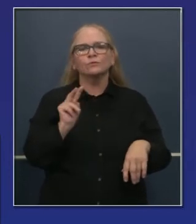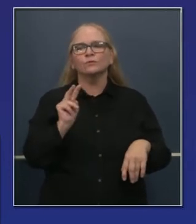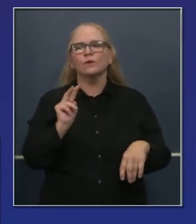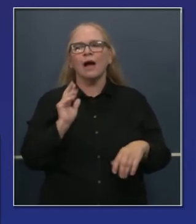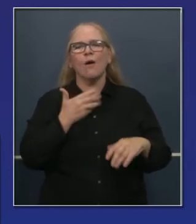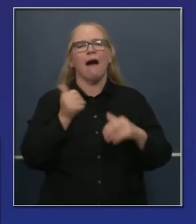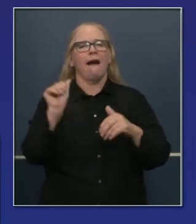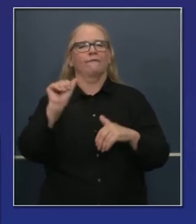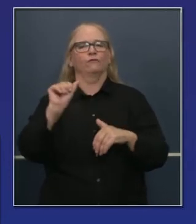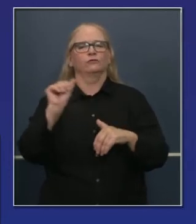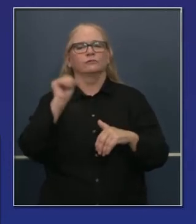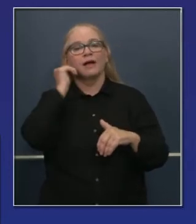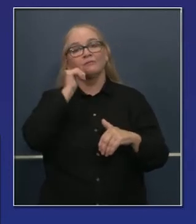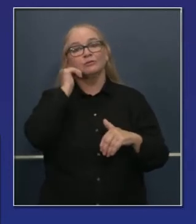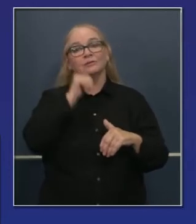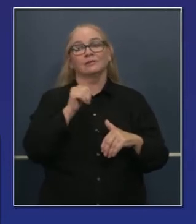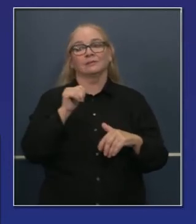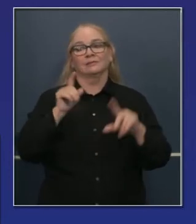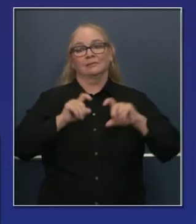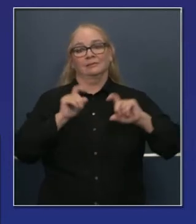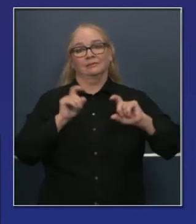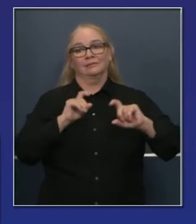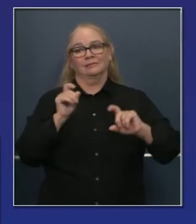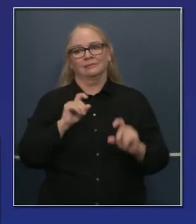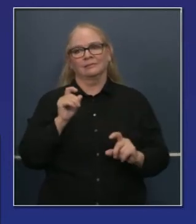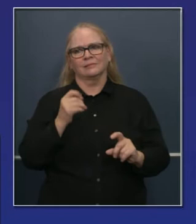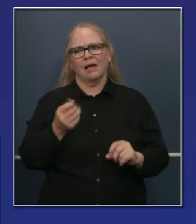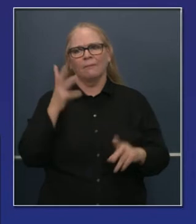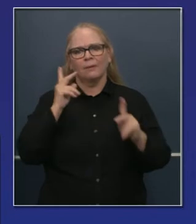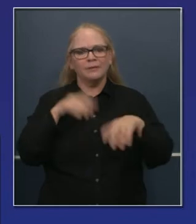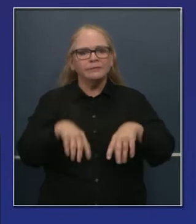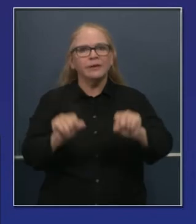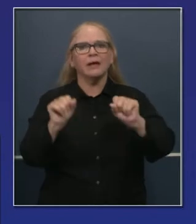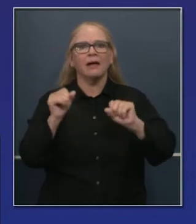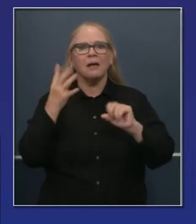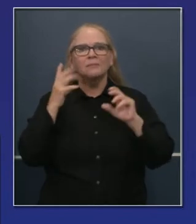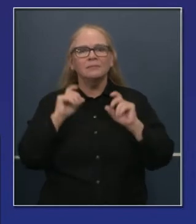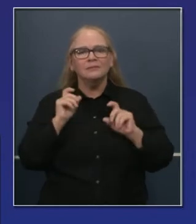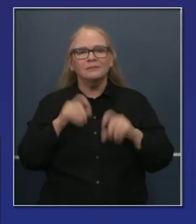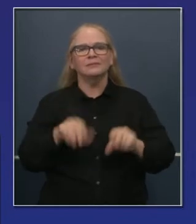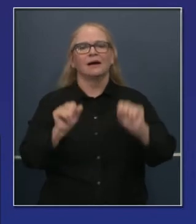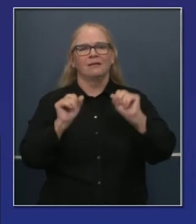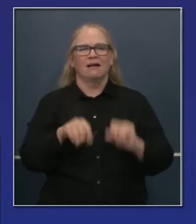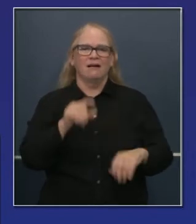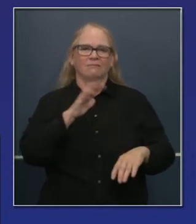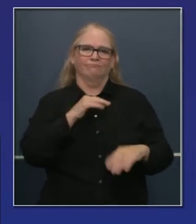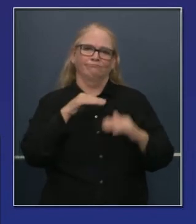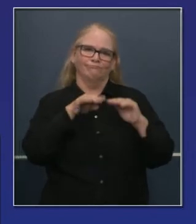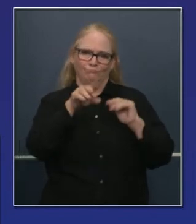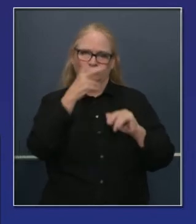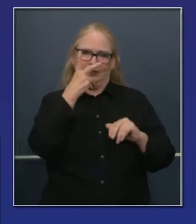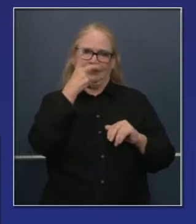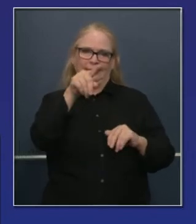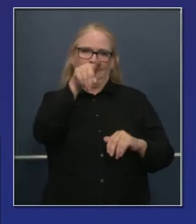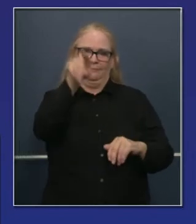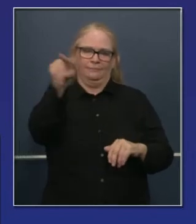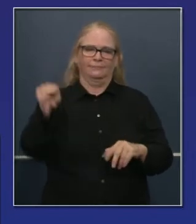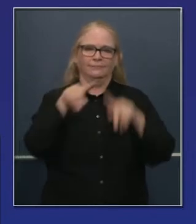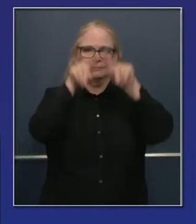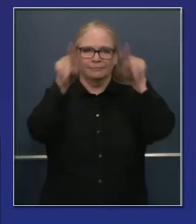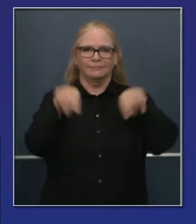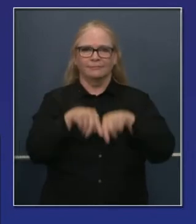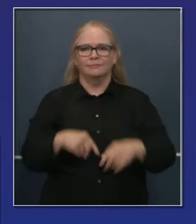ese es el promedio de siete días de pruebas a diario el porcentaje de personas que han recibido